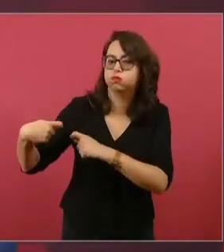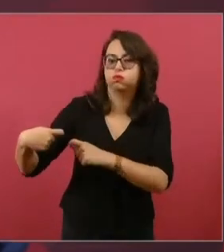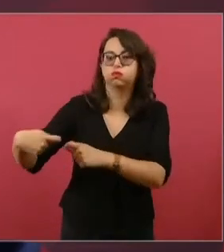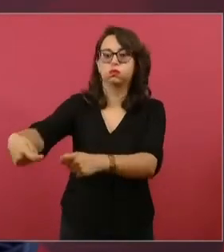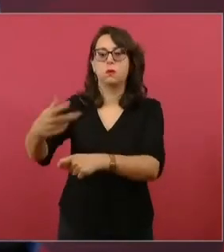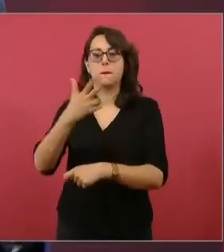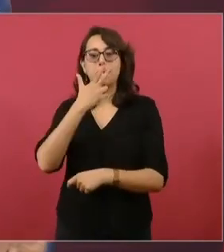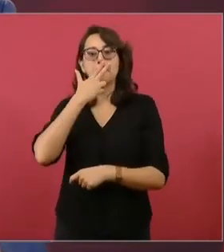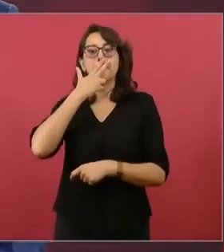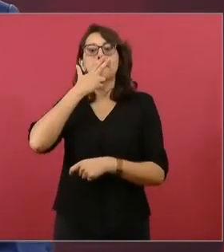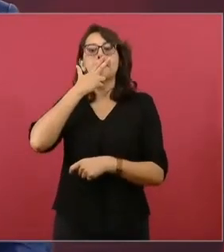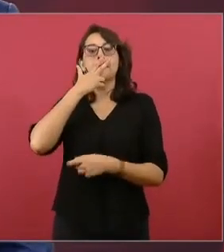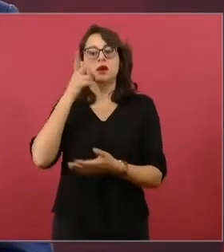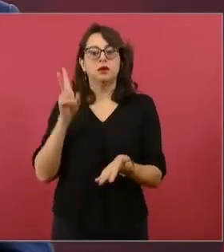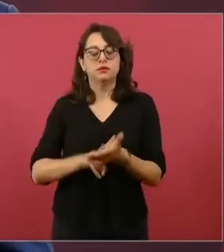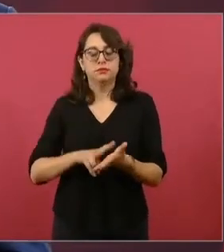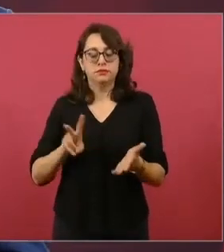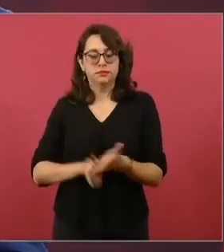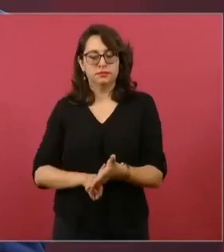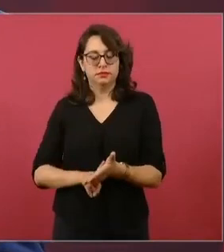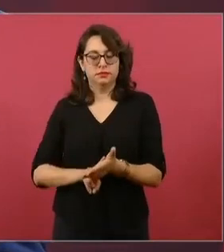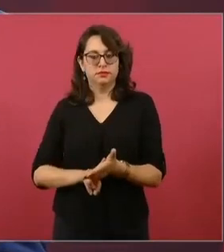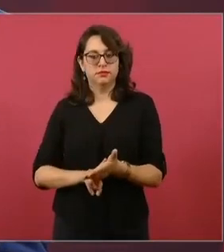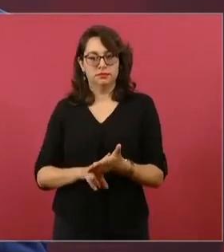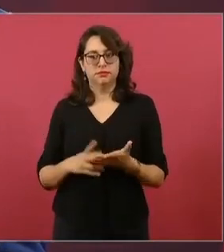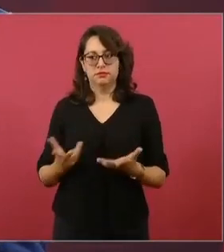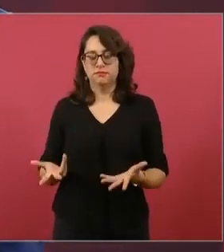porque eso es lo que nos ha salvado.